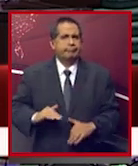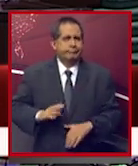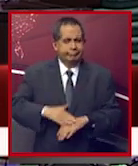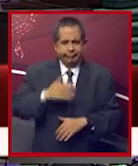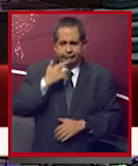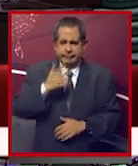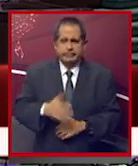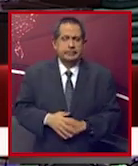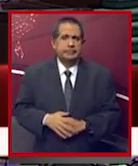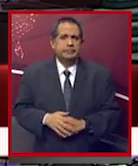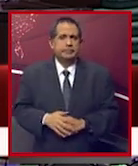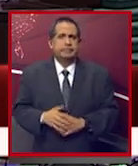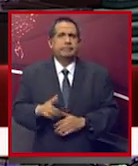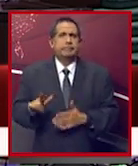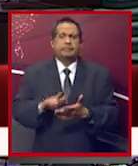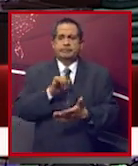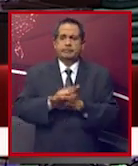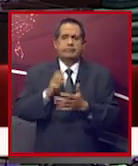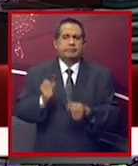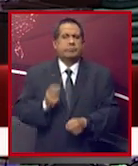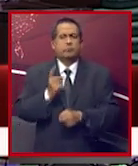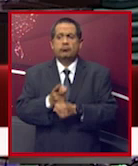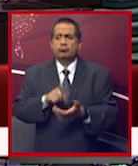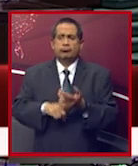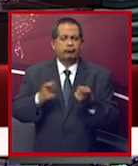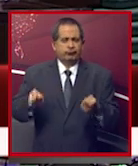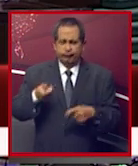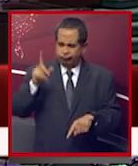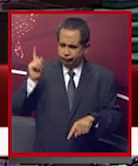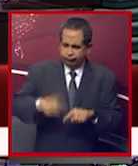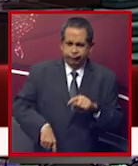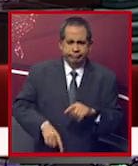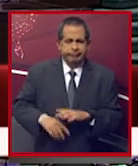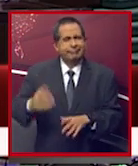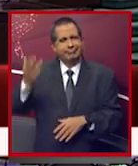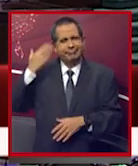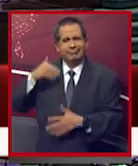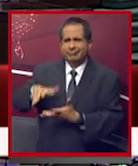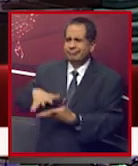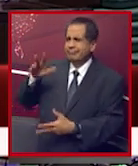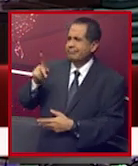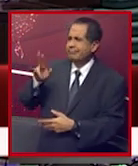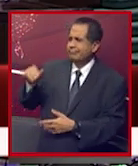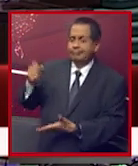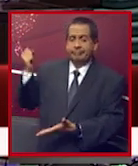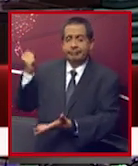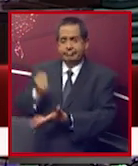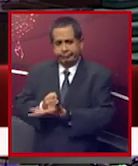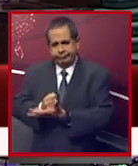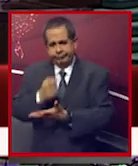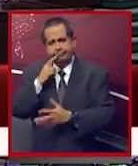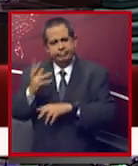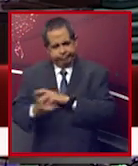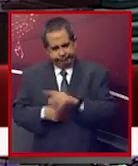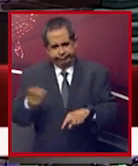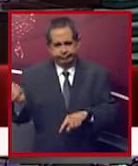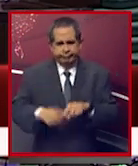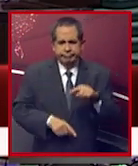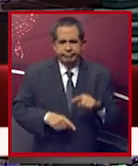atrás la Ley de Seguridad Interior que aprobó la mayoría del PRI para que en